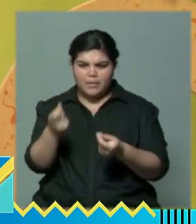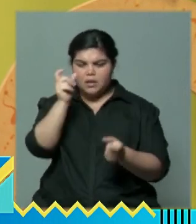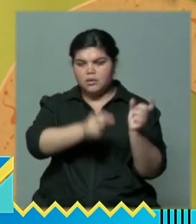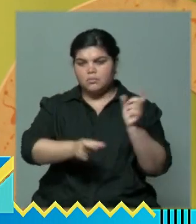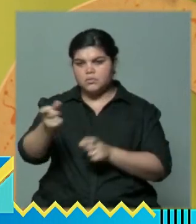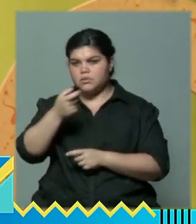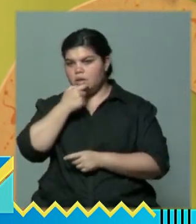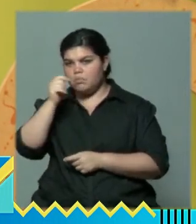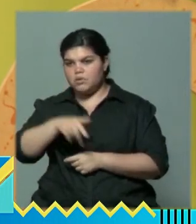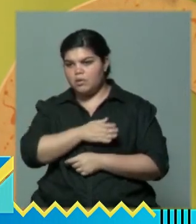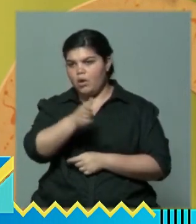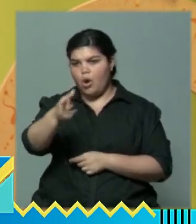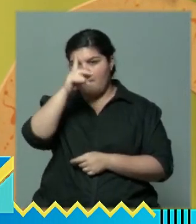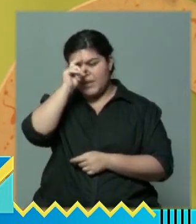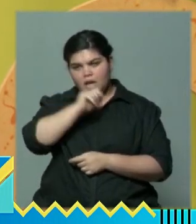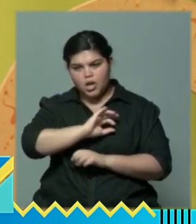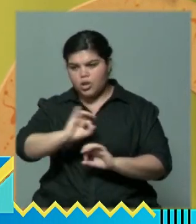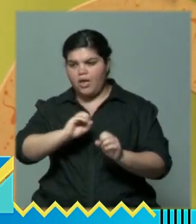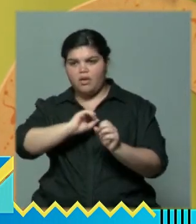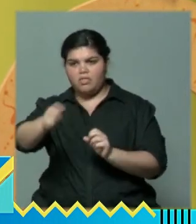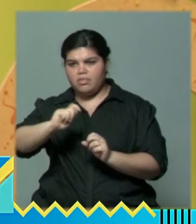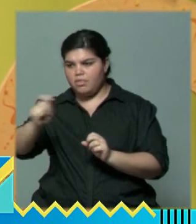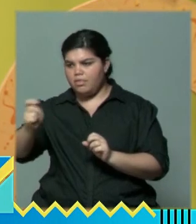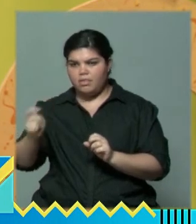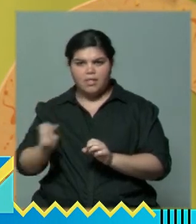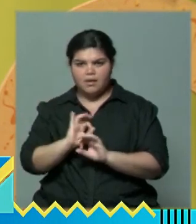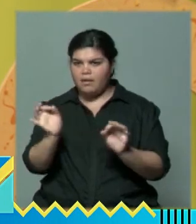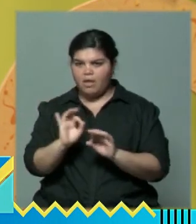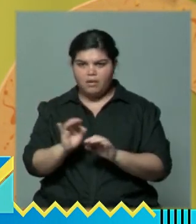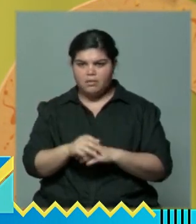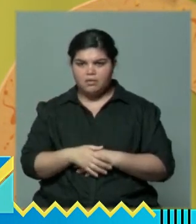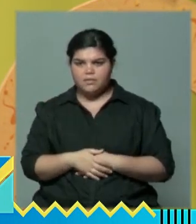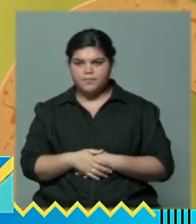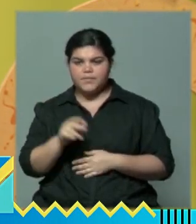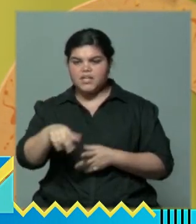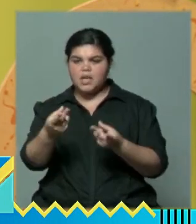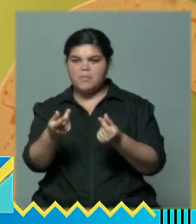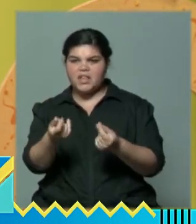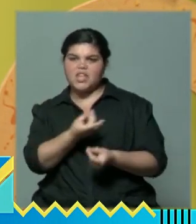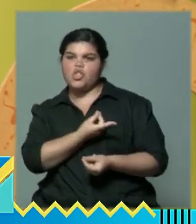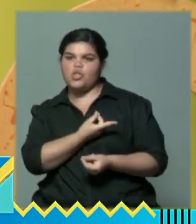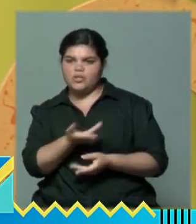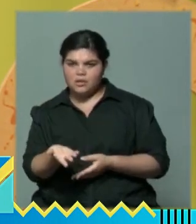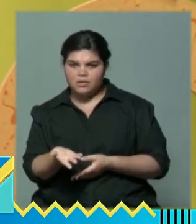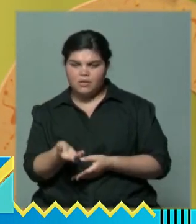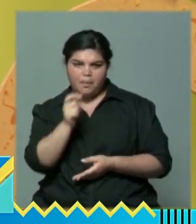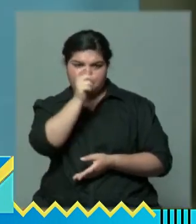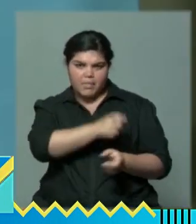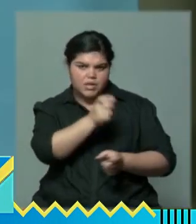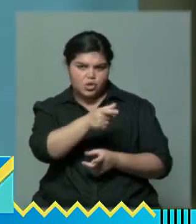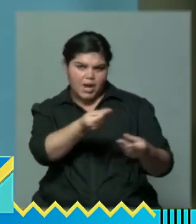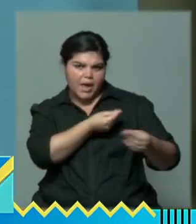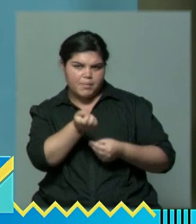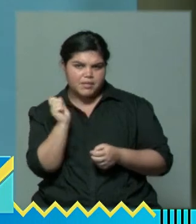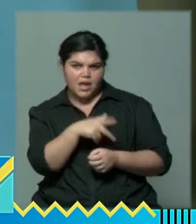a los hospitales, que no va a la salud, que no va al IPB para hacer casa, esa plata fue a parar a los bolsillos de esa gente que no